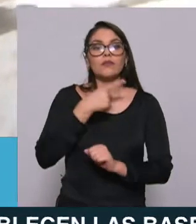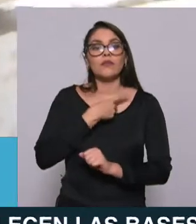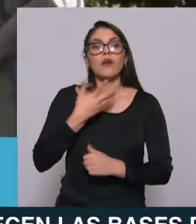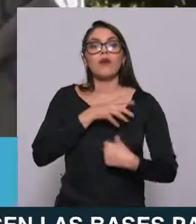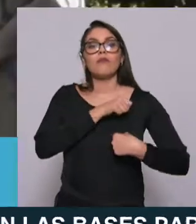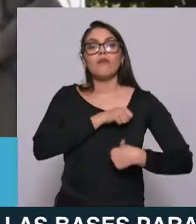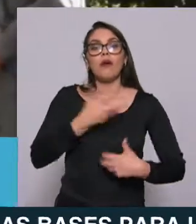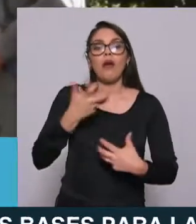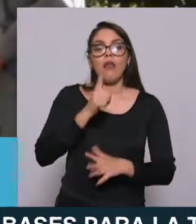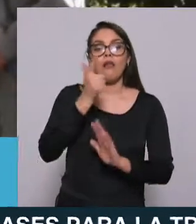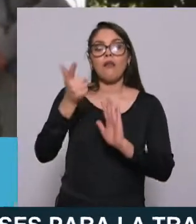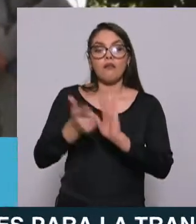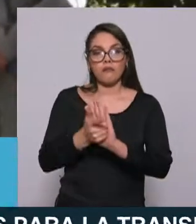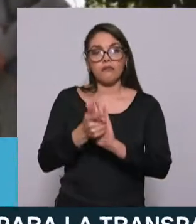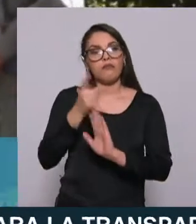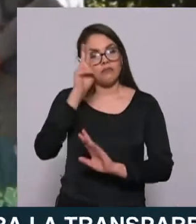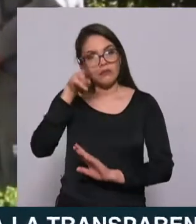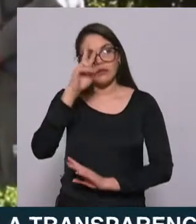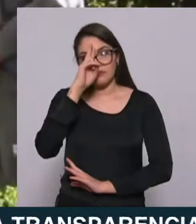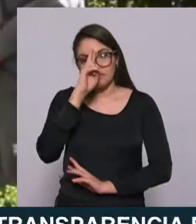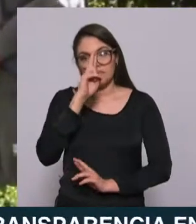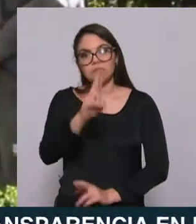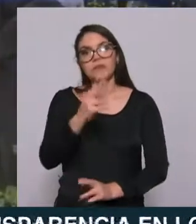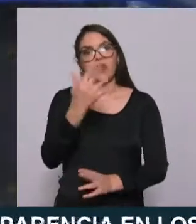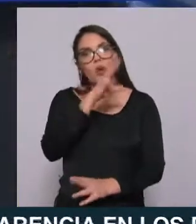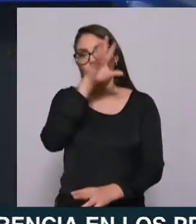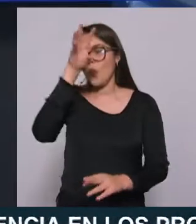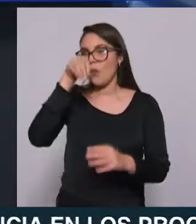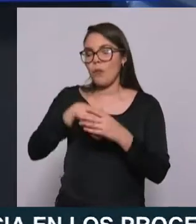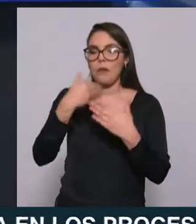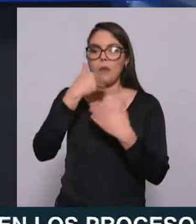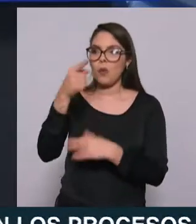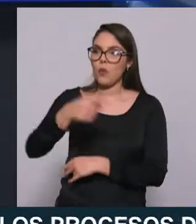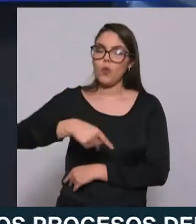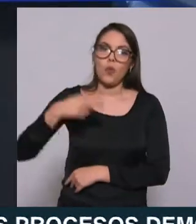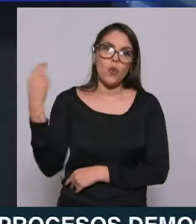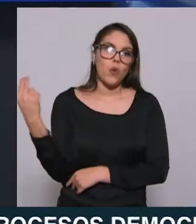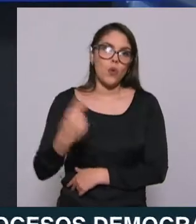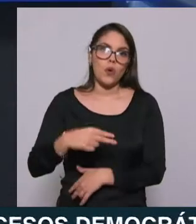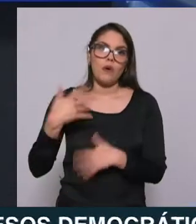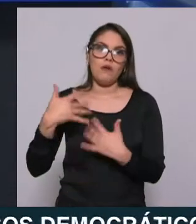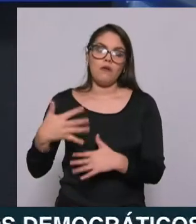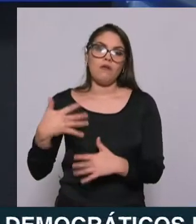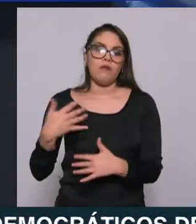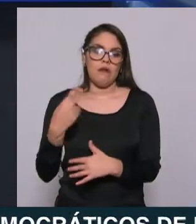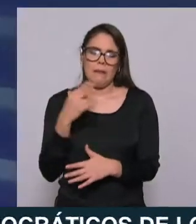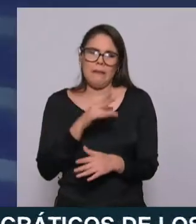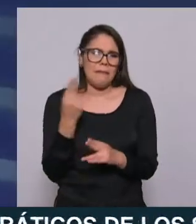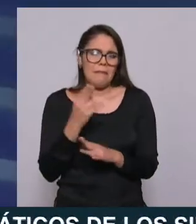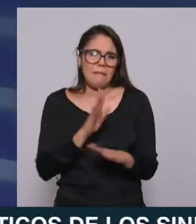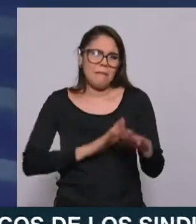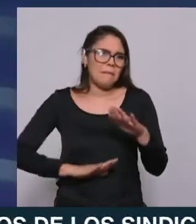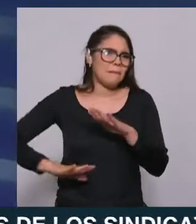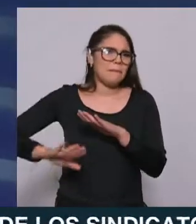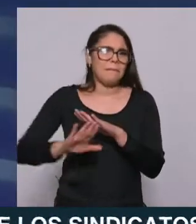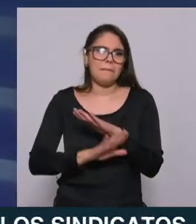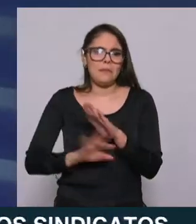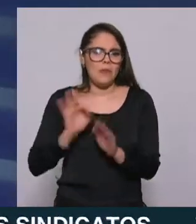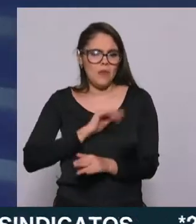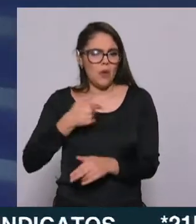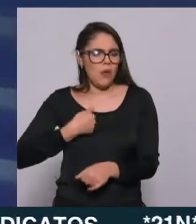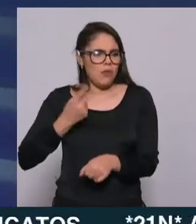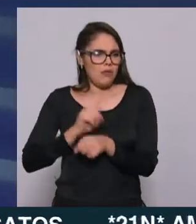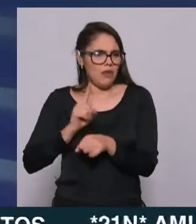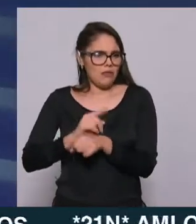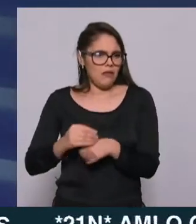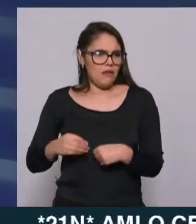esta ley para que realmente respete y satisfaga esta necesidad que es digamos que es algo tan básico para desempeñar nuestra vida